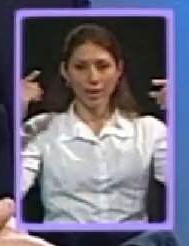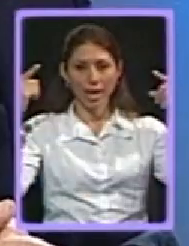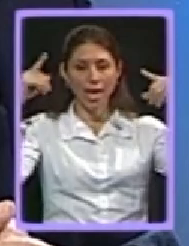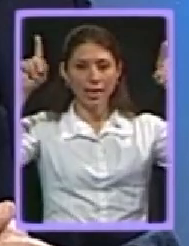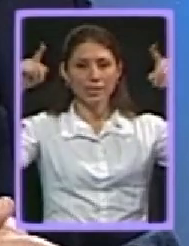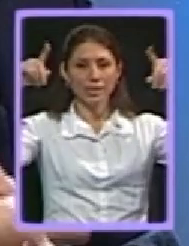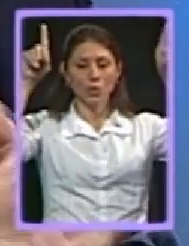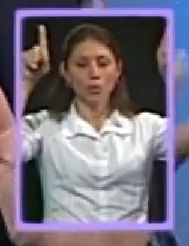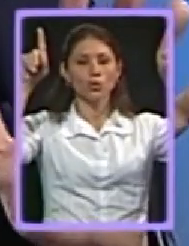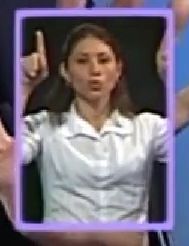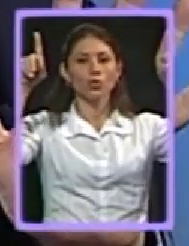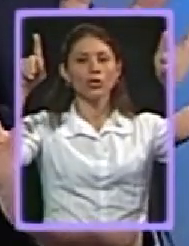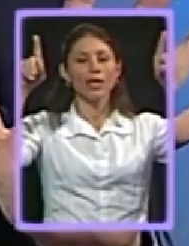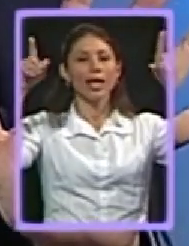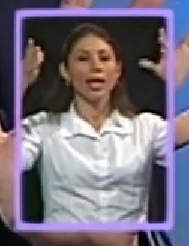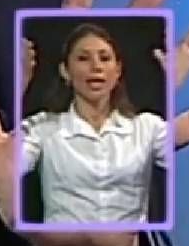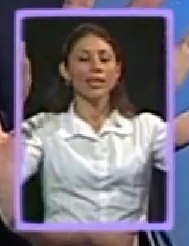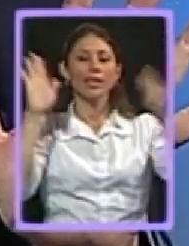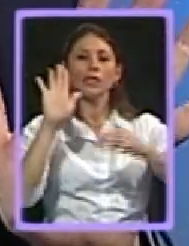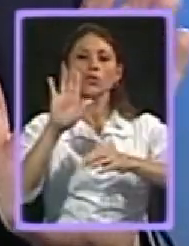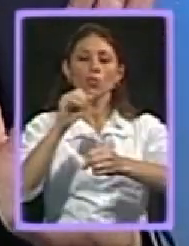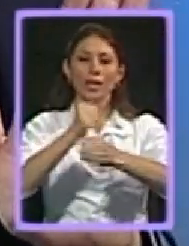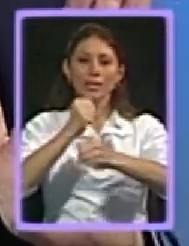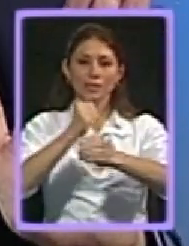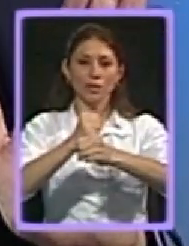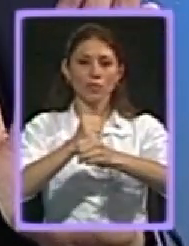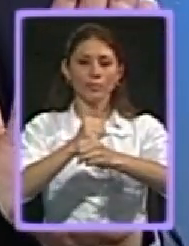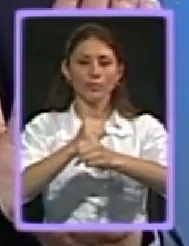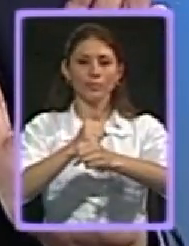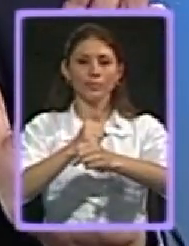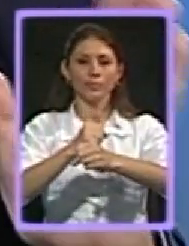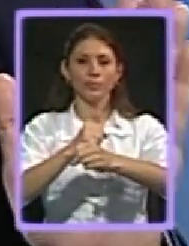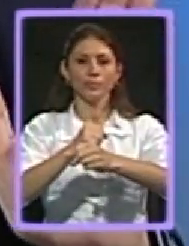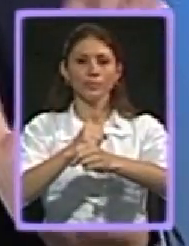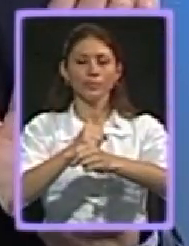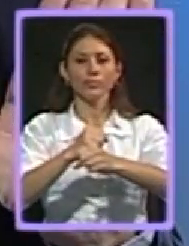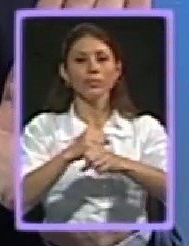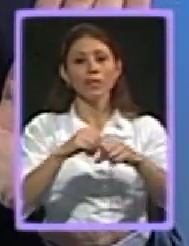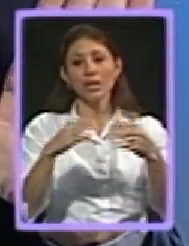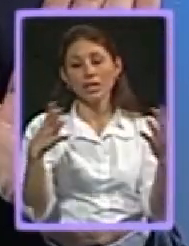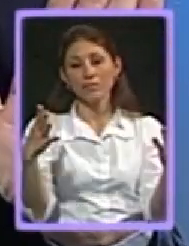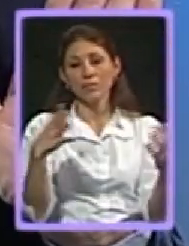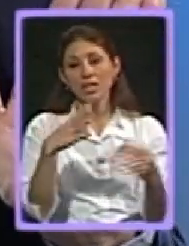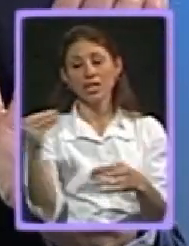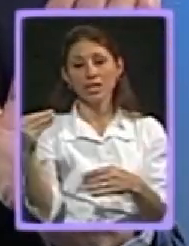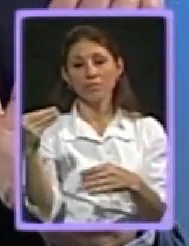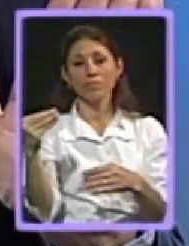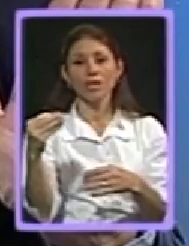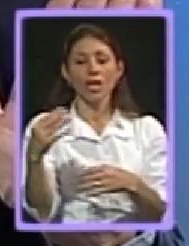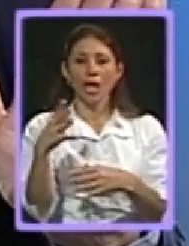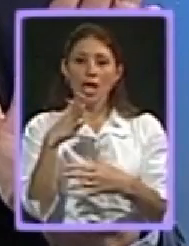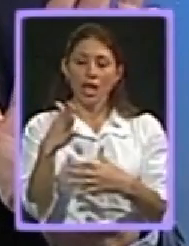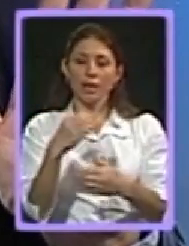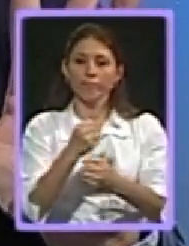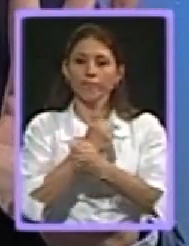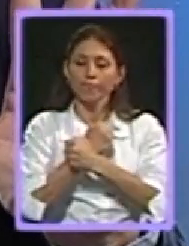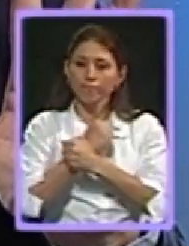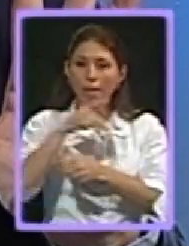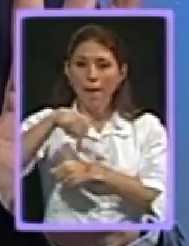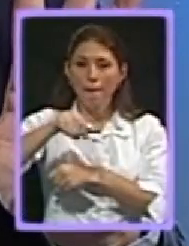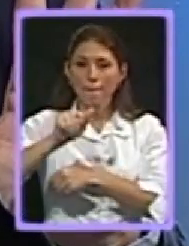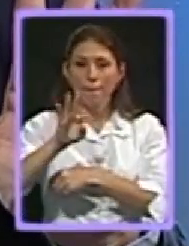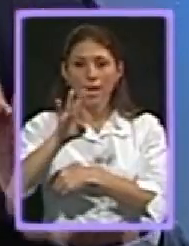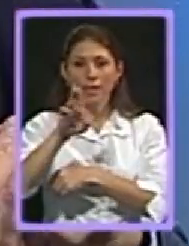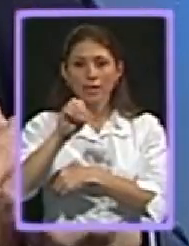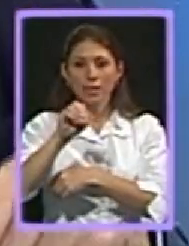de sus gestiones y el patriotismo con que los asumieron de manera,